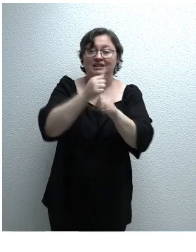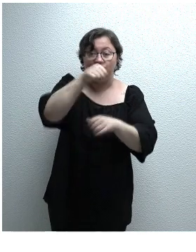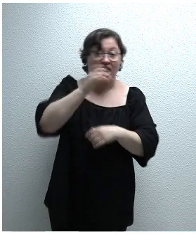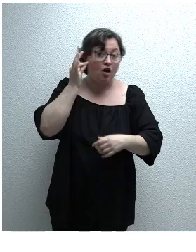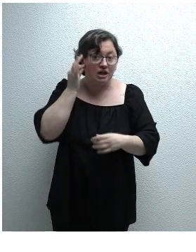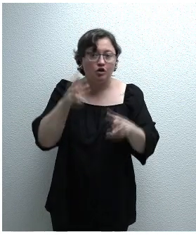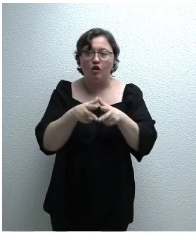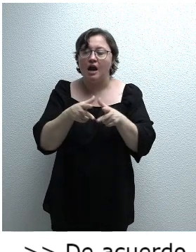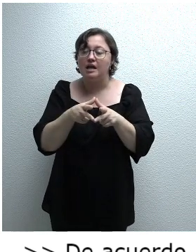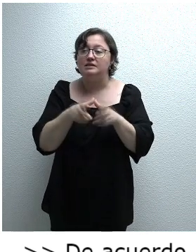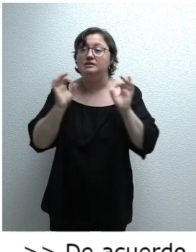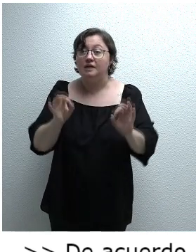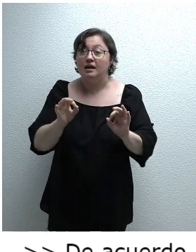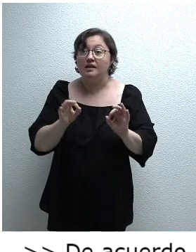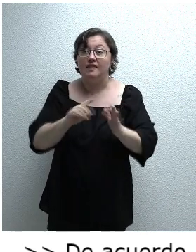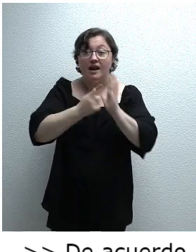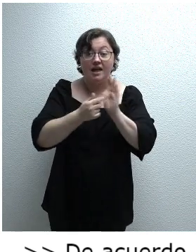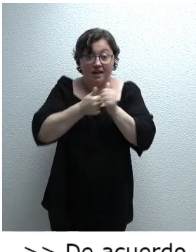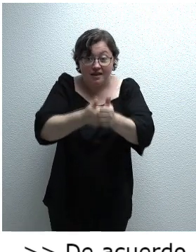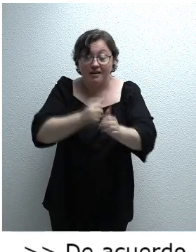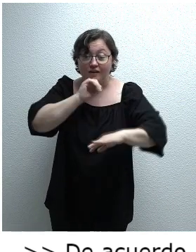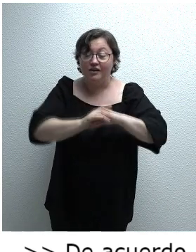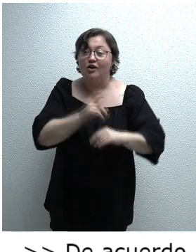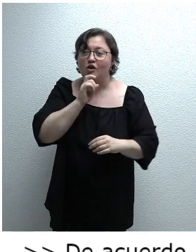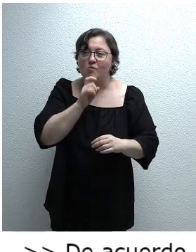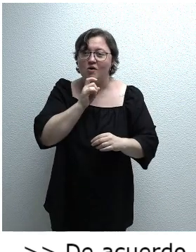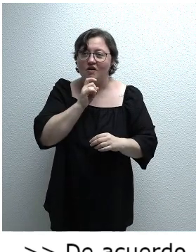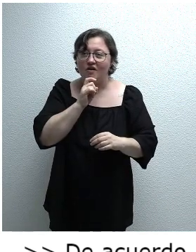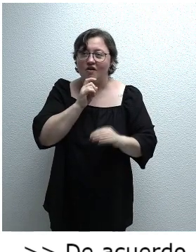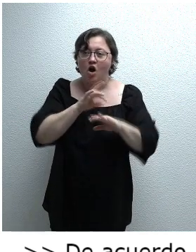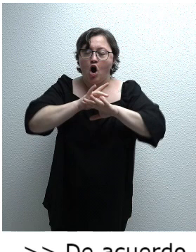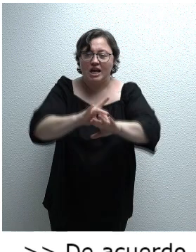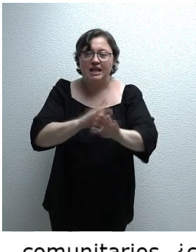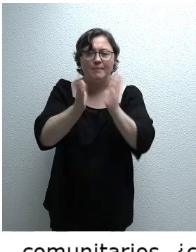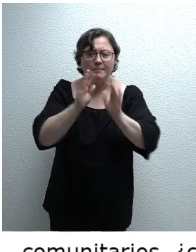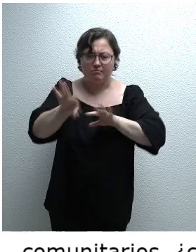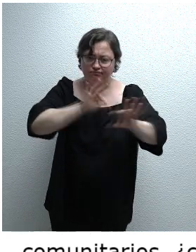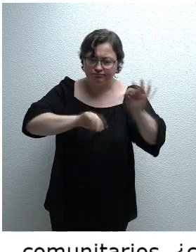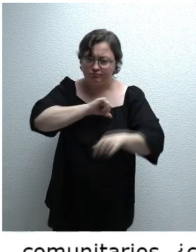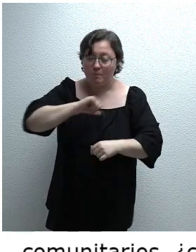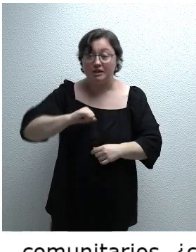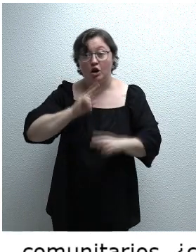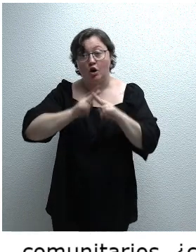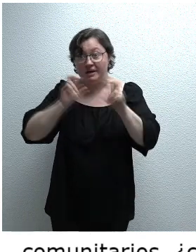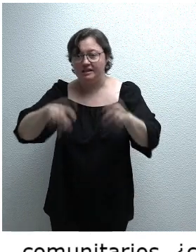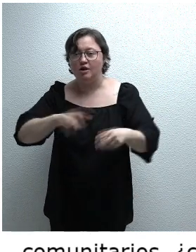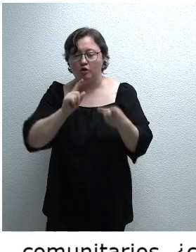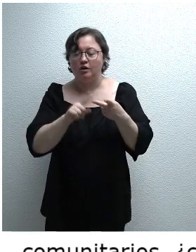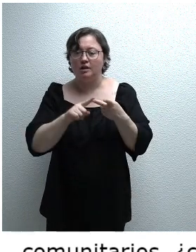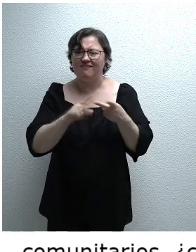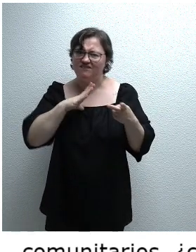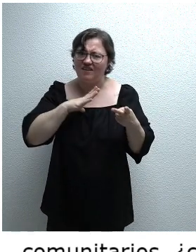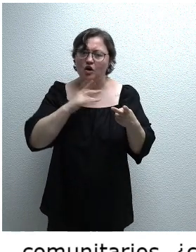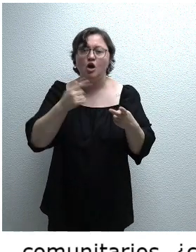trabajadores, trabajadoras sociales hacer cumplir la ley? ¿Cómo pueden operativizar y orientar para esta toma de decisiones? Y Anónimo. Por favor, en cuanto a las